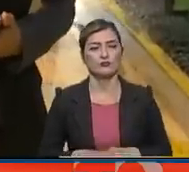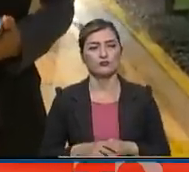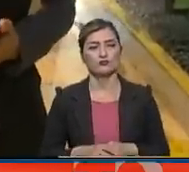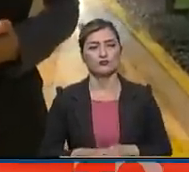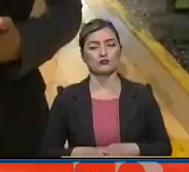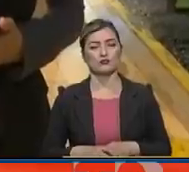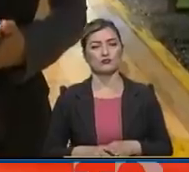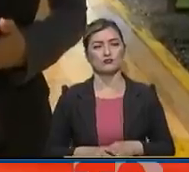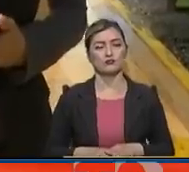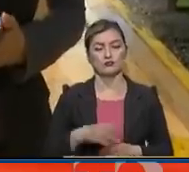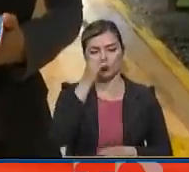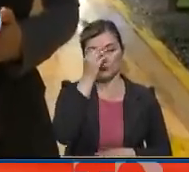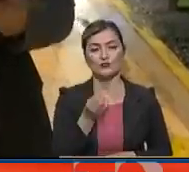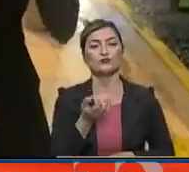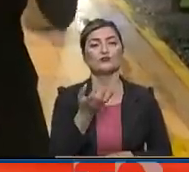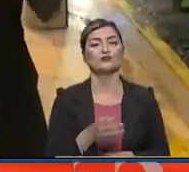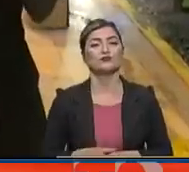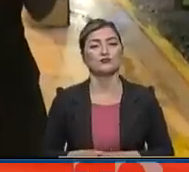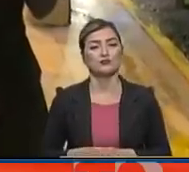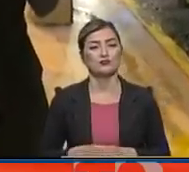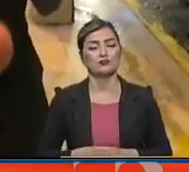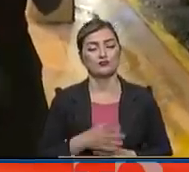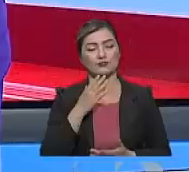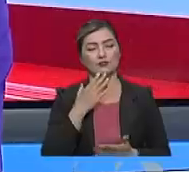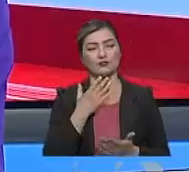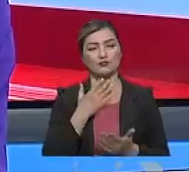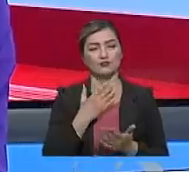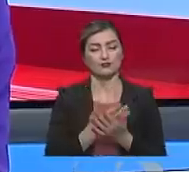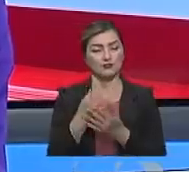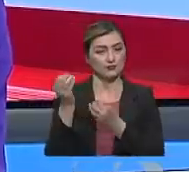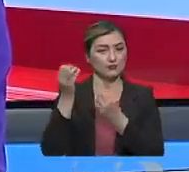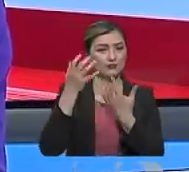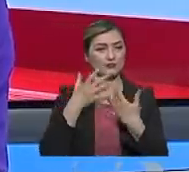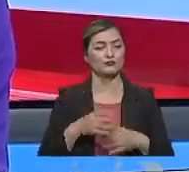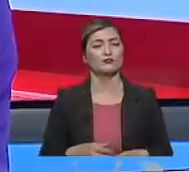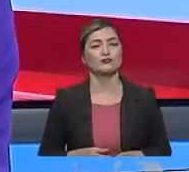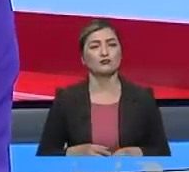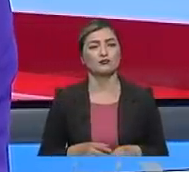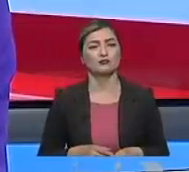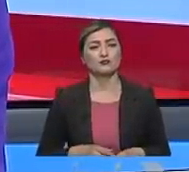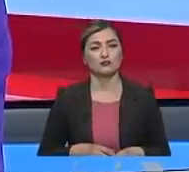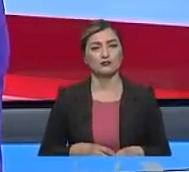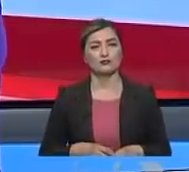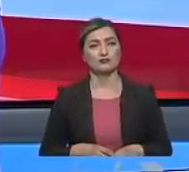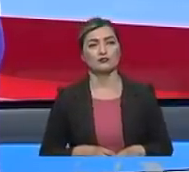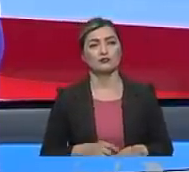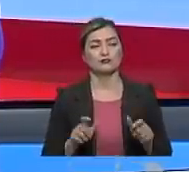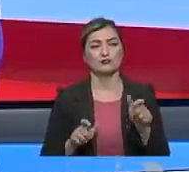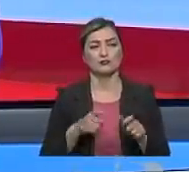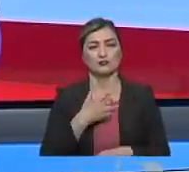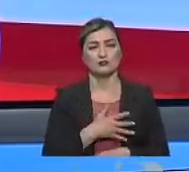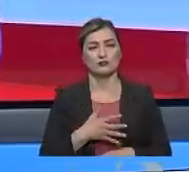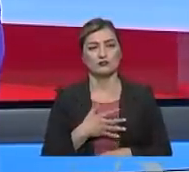estudio, que nos tienen más noticias. Muy buenos días. Muchísimas gracias, Steffi, por esta información. Entonces, por favor, a los usuarios de este sistema